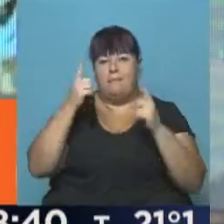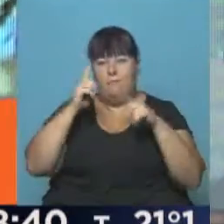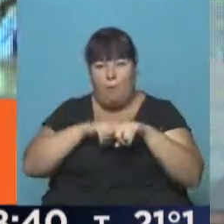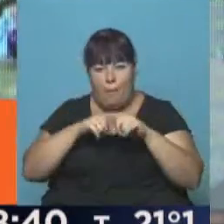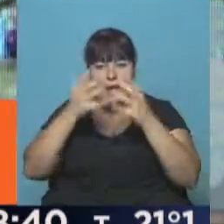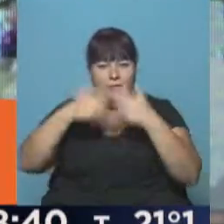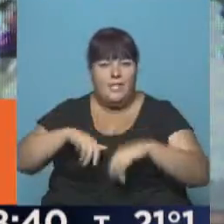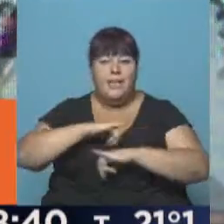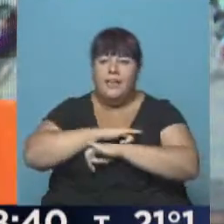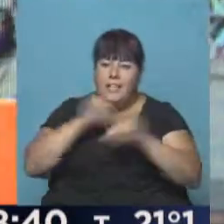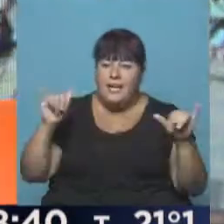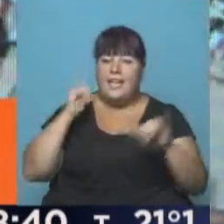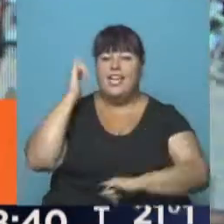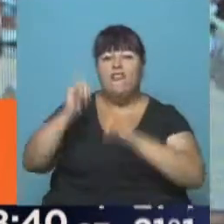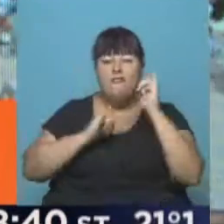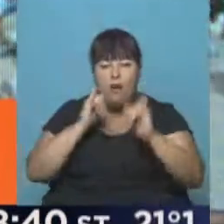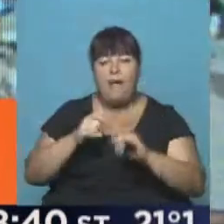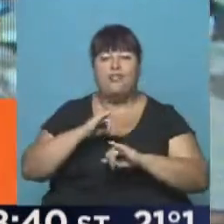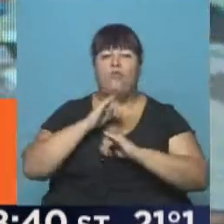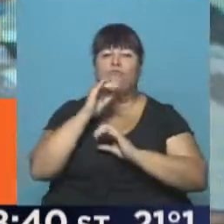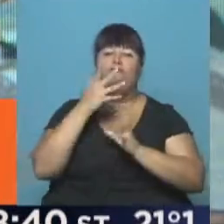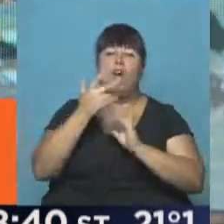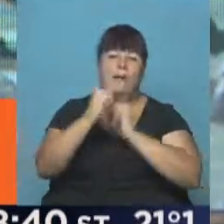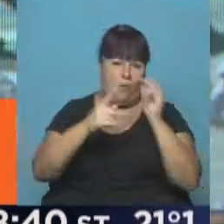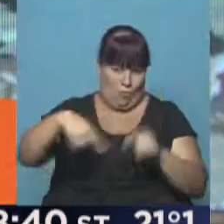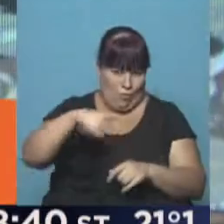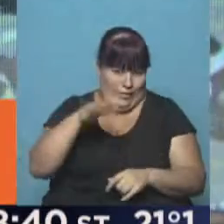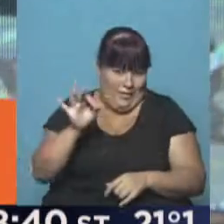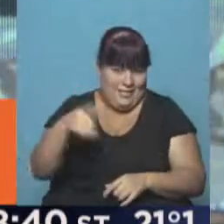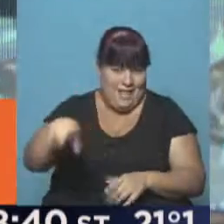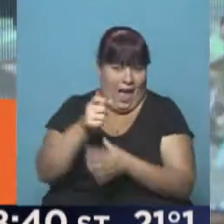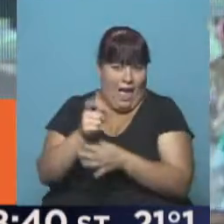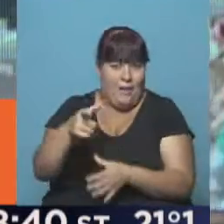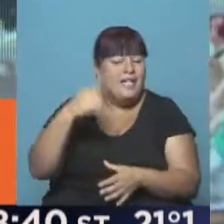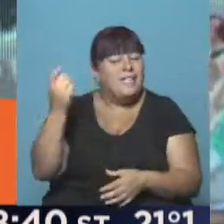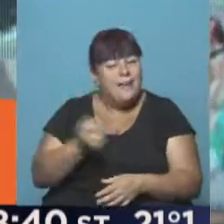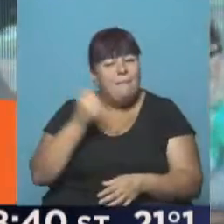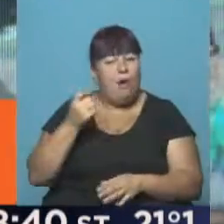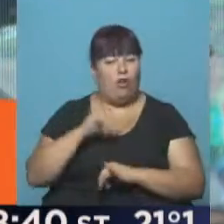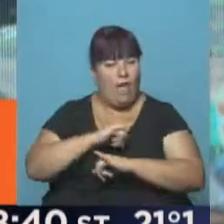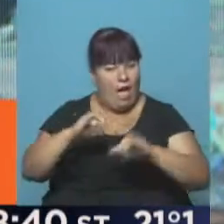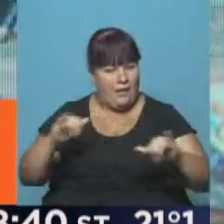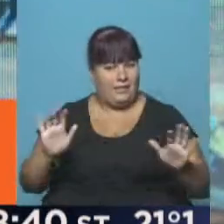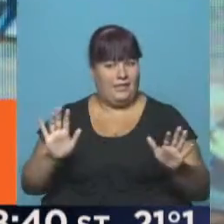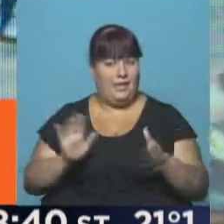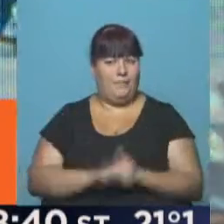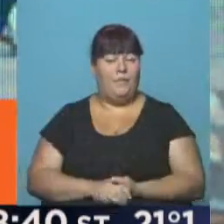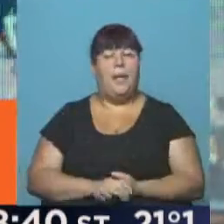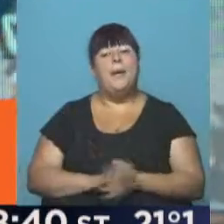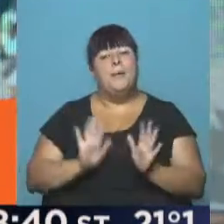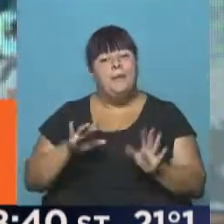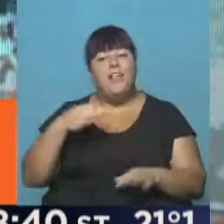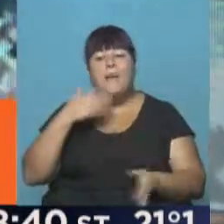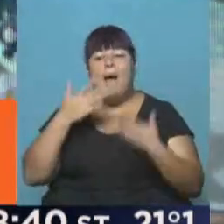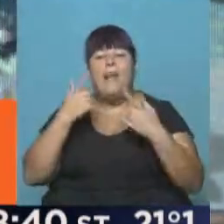transmitir esta información comunicar ustedes lo saben mejor que nadie es muy importante pero tenemos